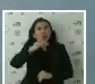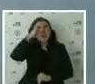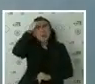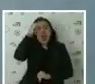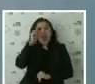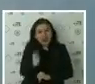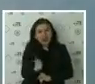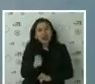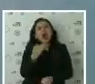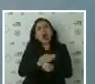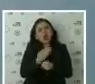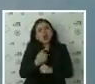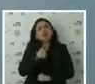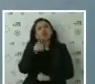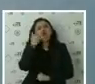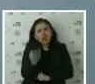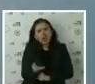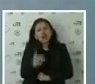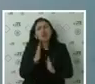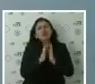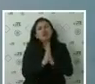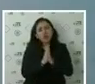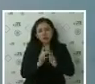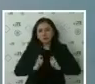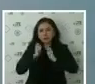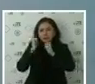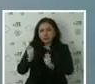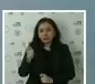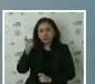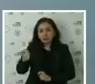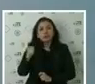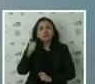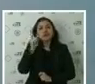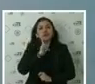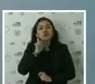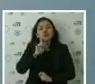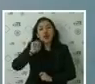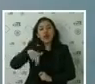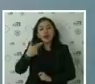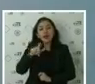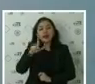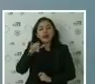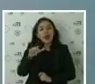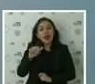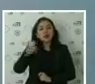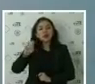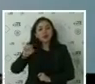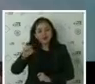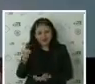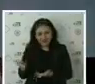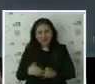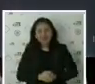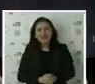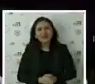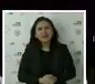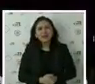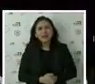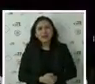este punto, me gustaría empezar y ceder el uso de la voz a Angélica Rosas. Adelante, Angélica.